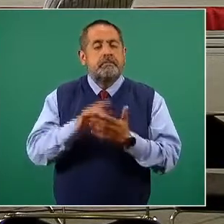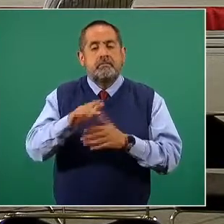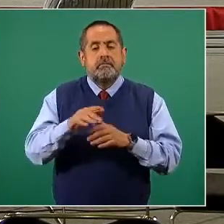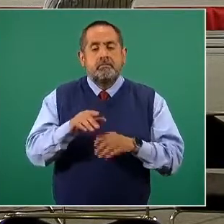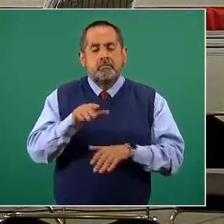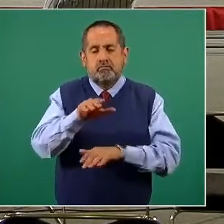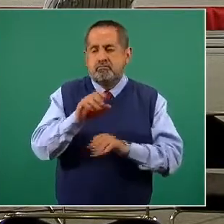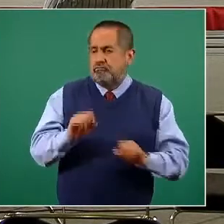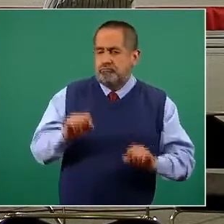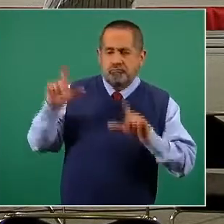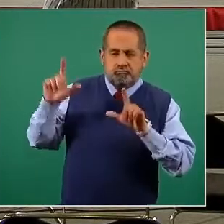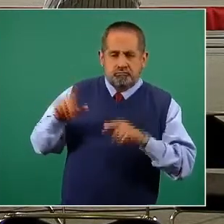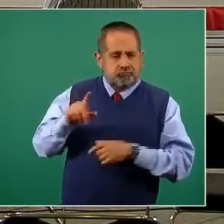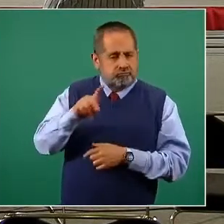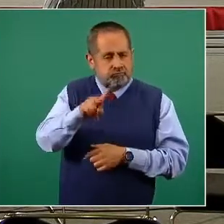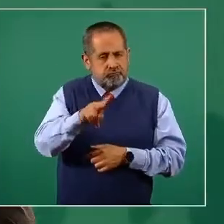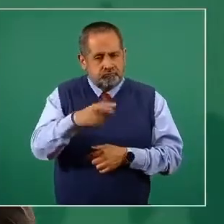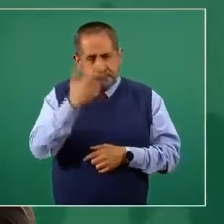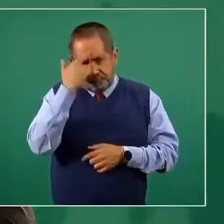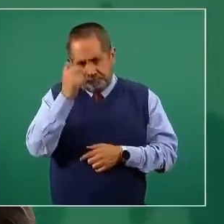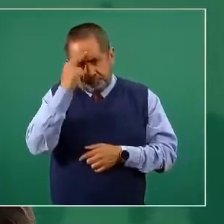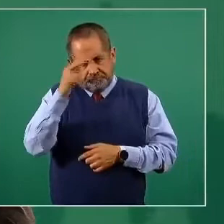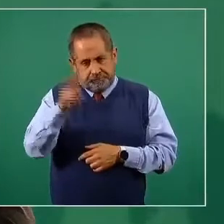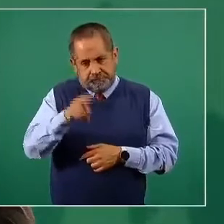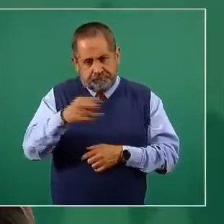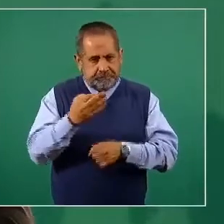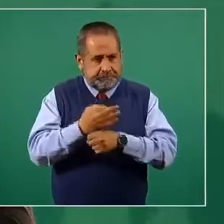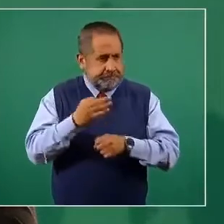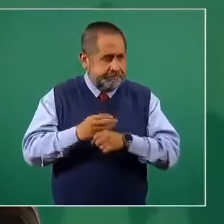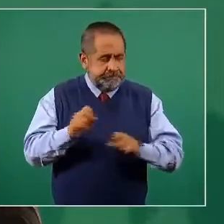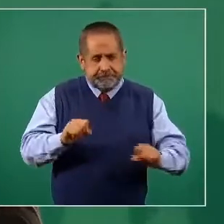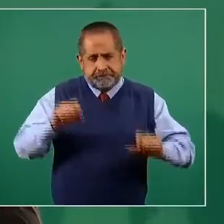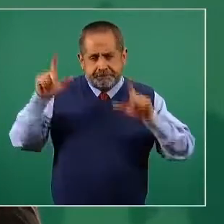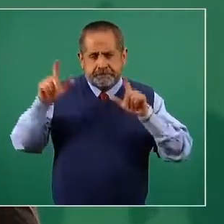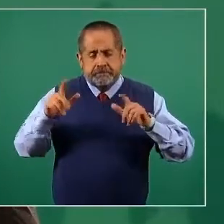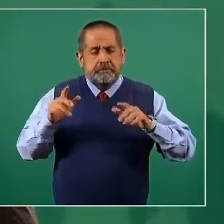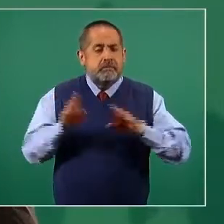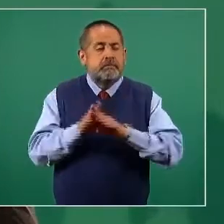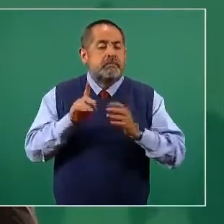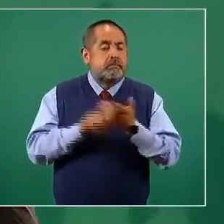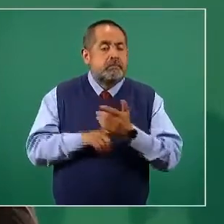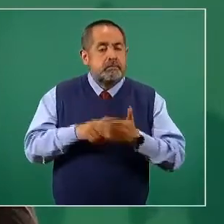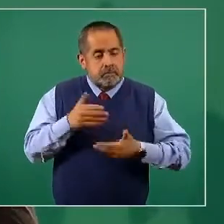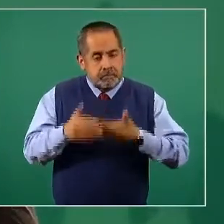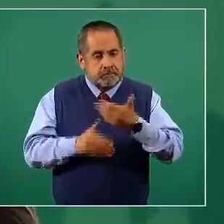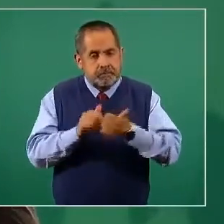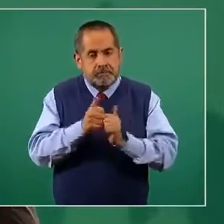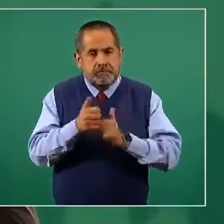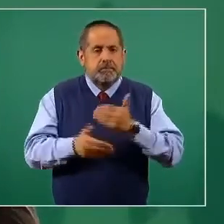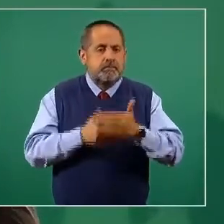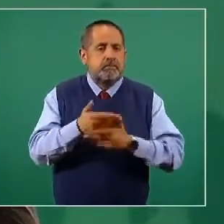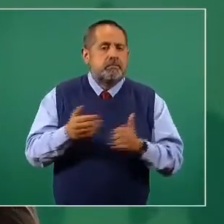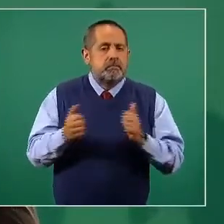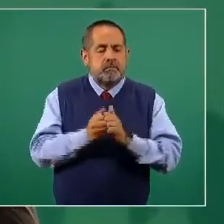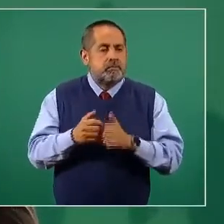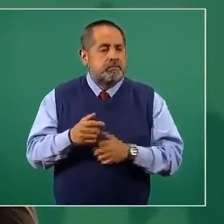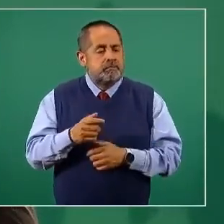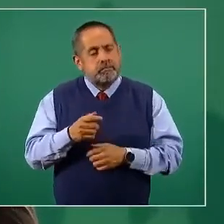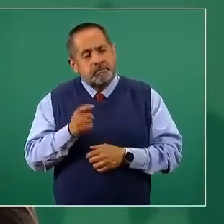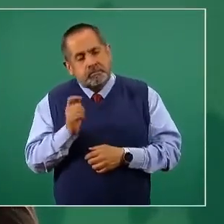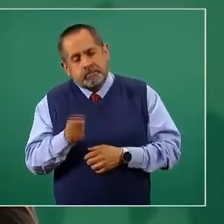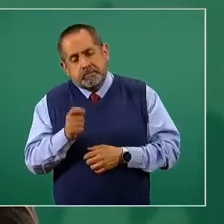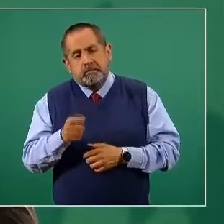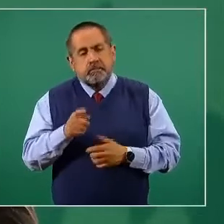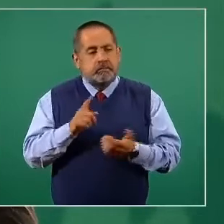gráfico presentado, es correcto, esta distribución de la proporción de avance tiene que ver con la cantidad de dosis